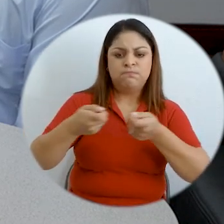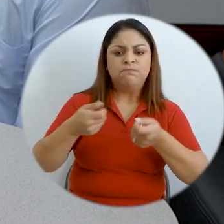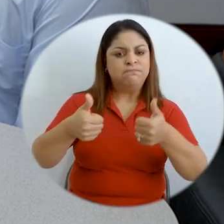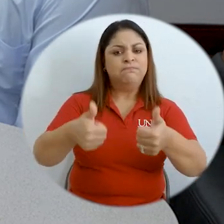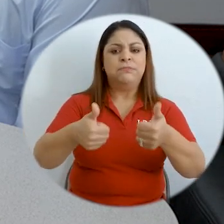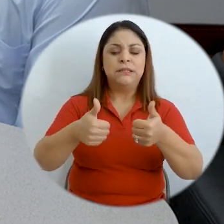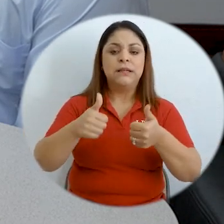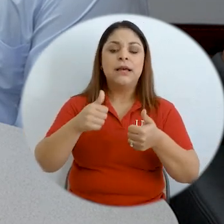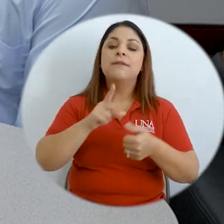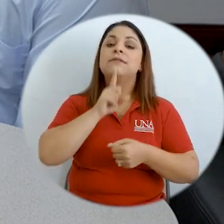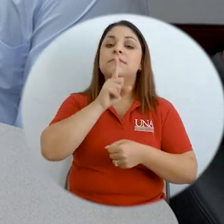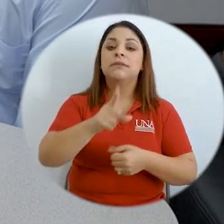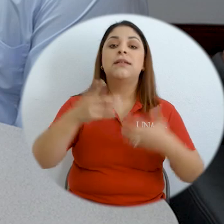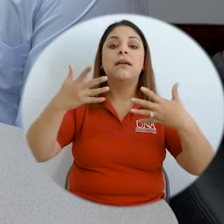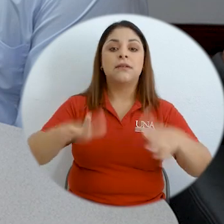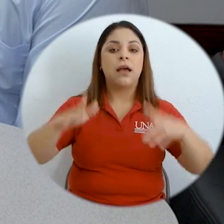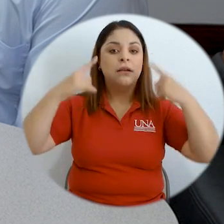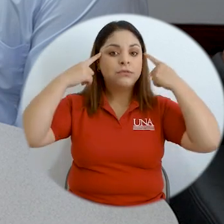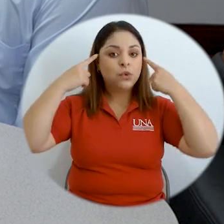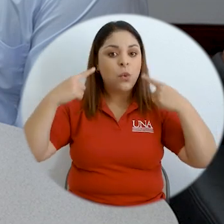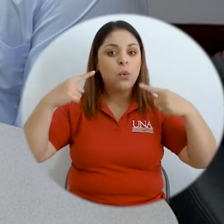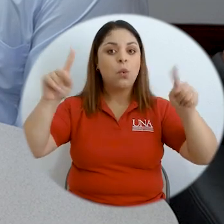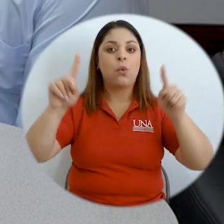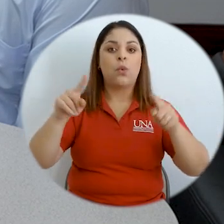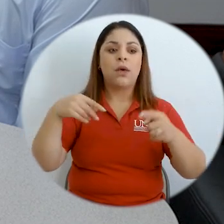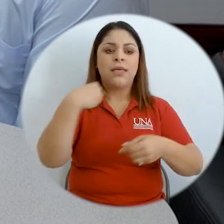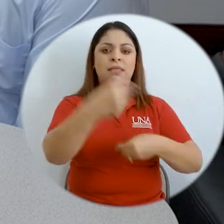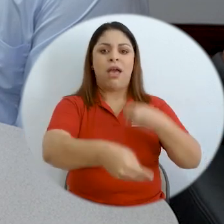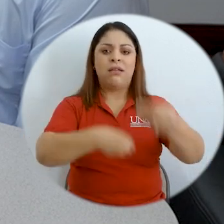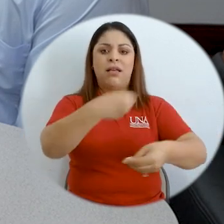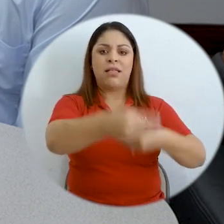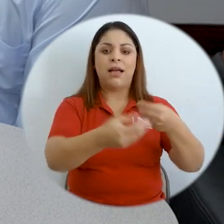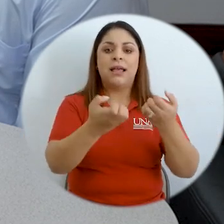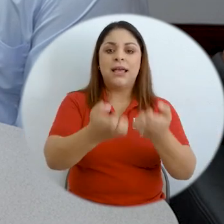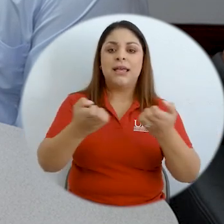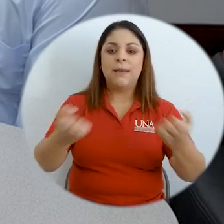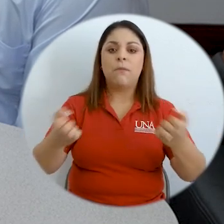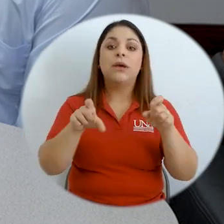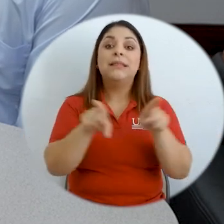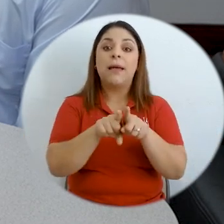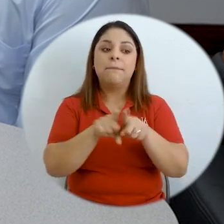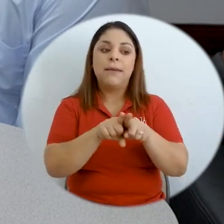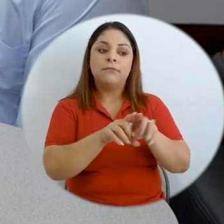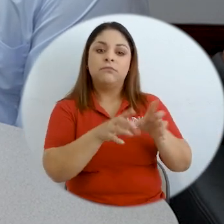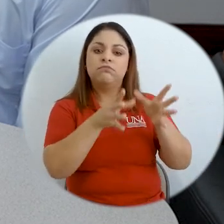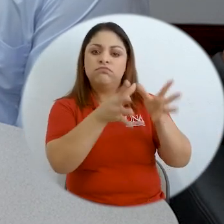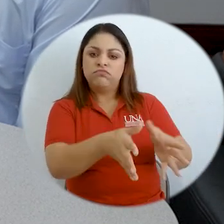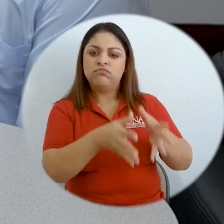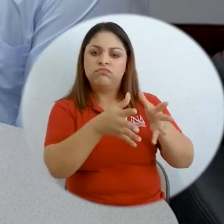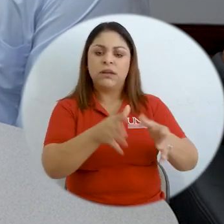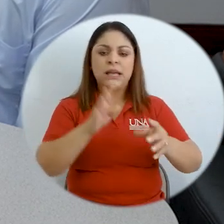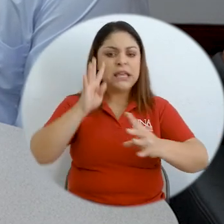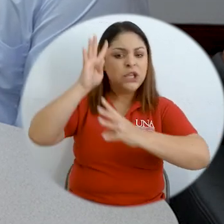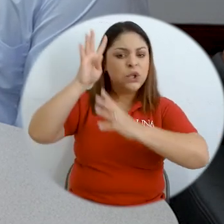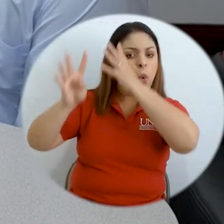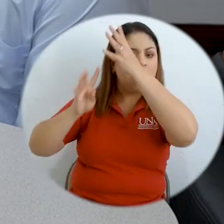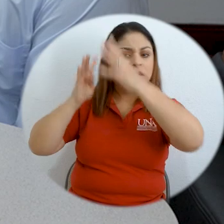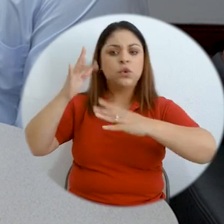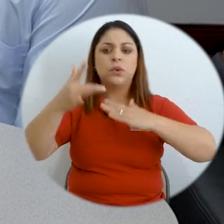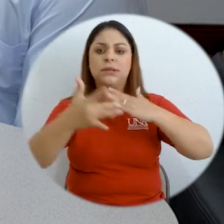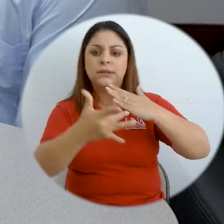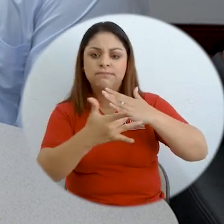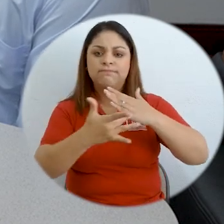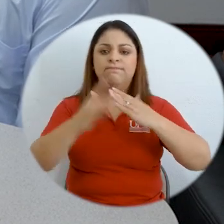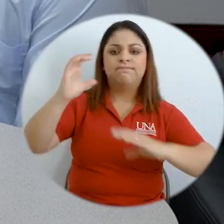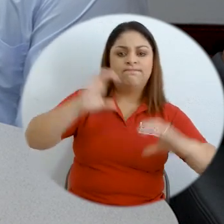estos años, de manera que hemos logrado no solamente equipar, sino también mantenernos en innovación en cuanto a desarrollo